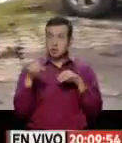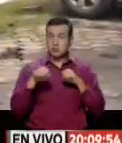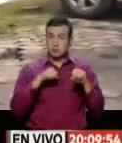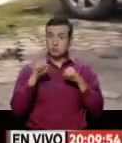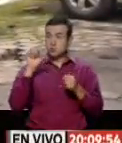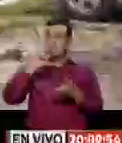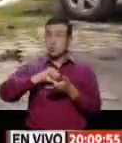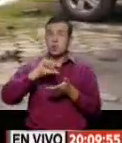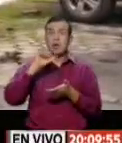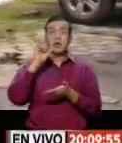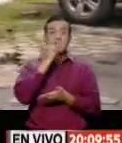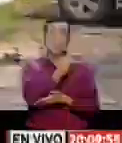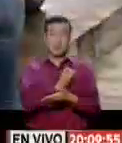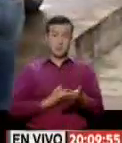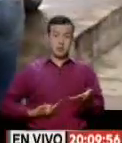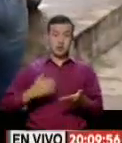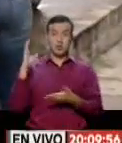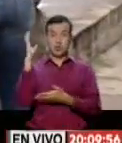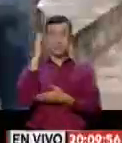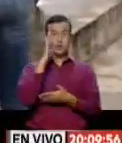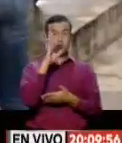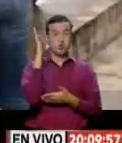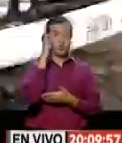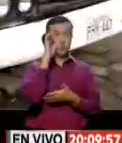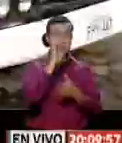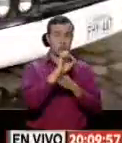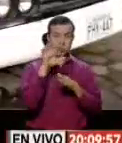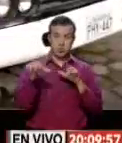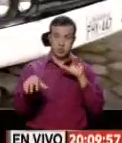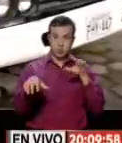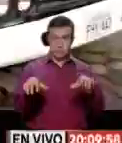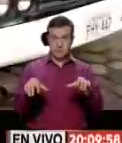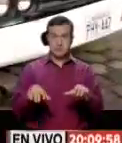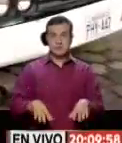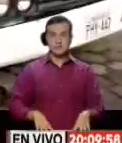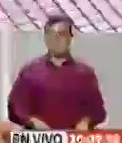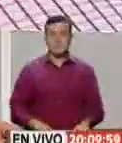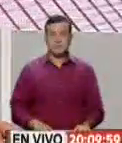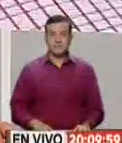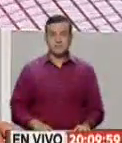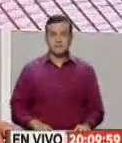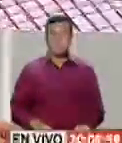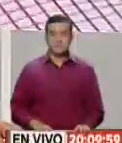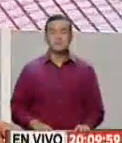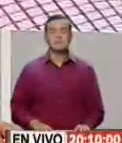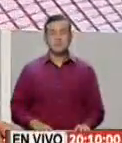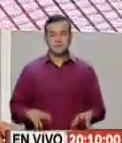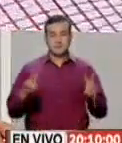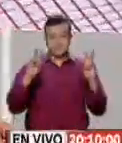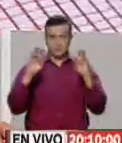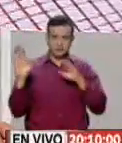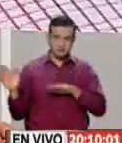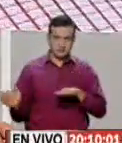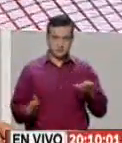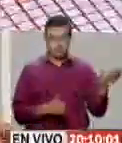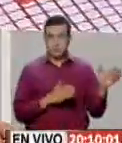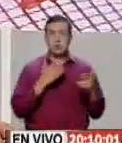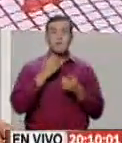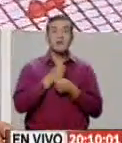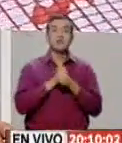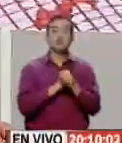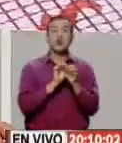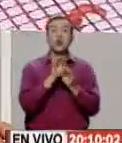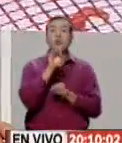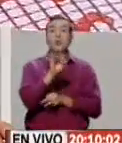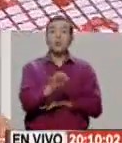simultánea en las ciudades de Ipiales en Colombia y Tulcán en Ecuador. Lucy Jiménez, Telediario. Y en otro ámbito de la información, la Defensoría del